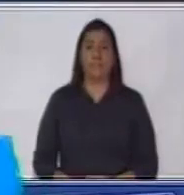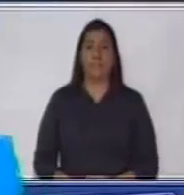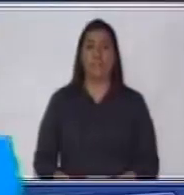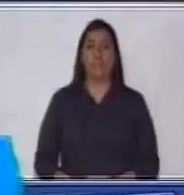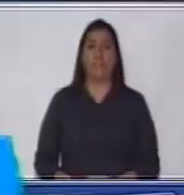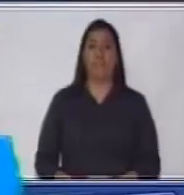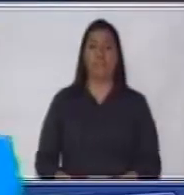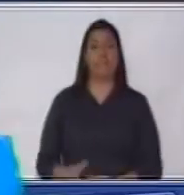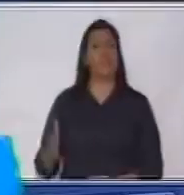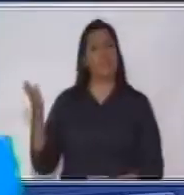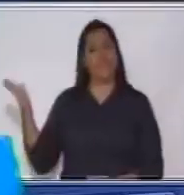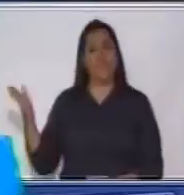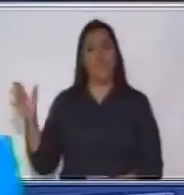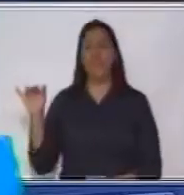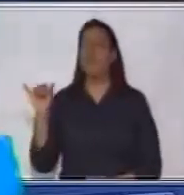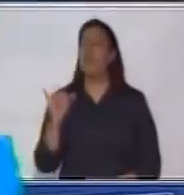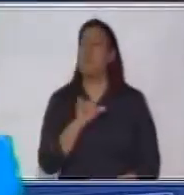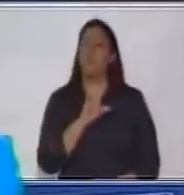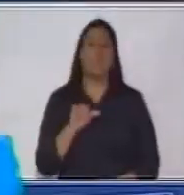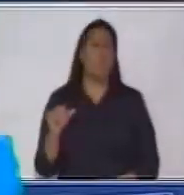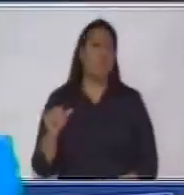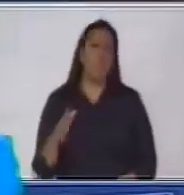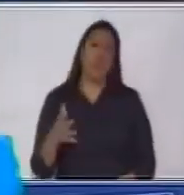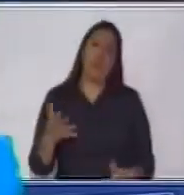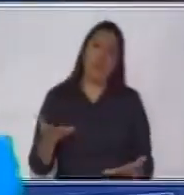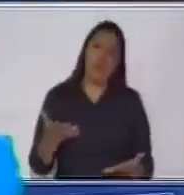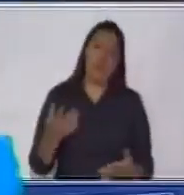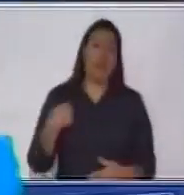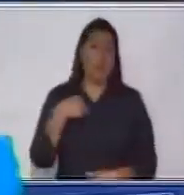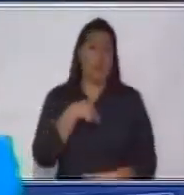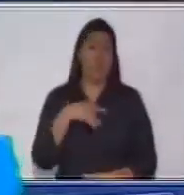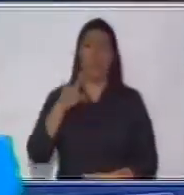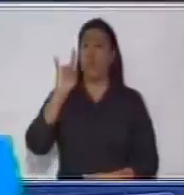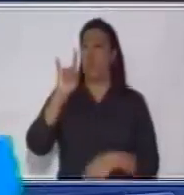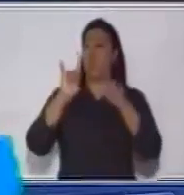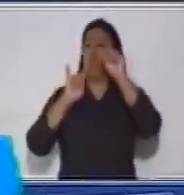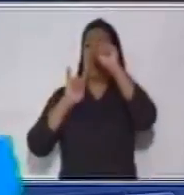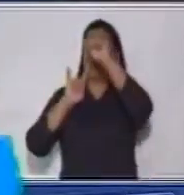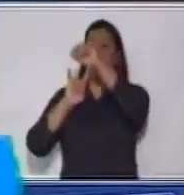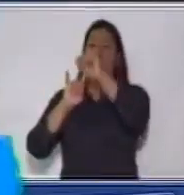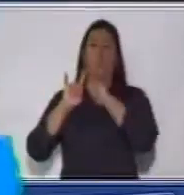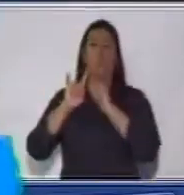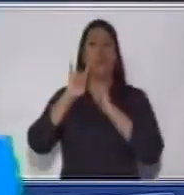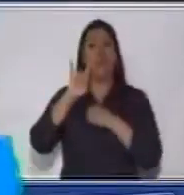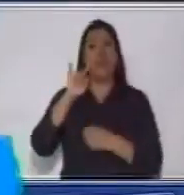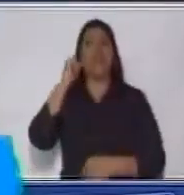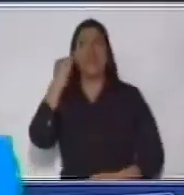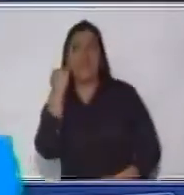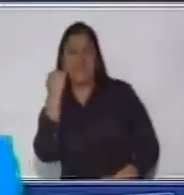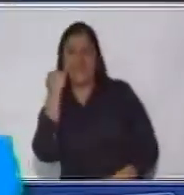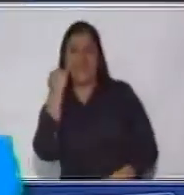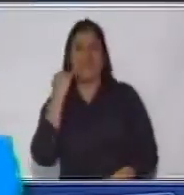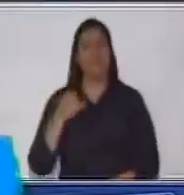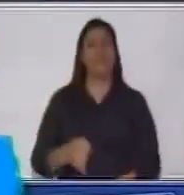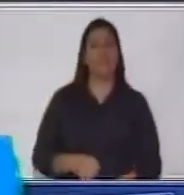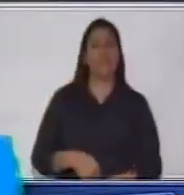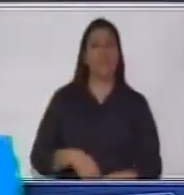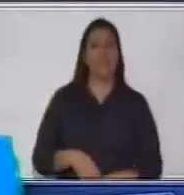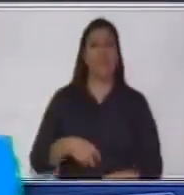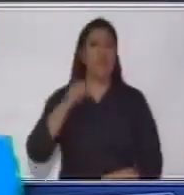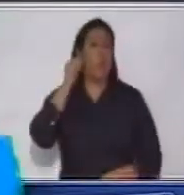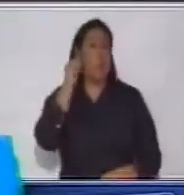Y con esto pasa lo mismo. Si le añadimos la diéresis, ya suena wi. ¿Qué palabra podría ser?